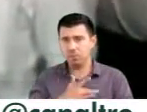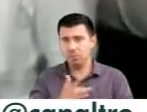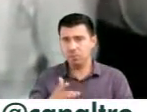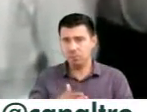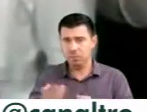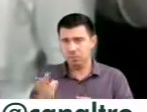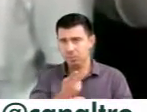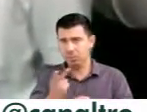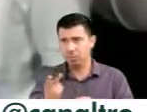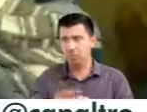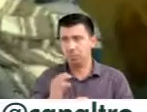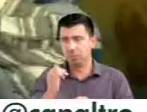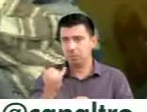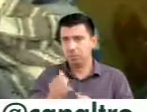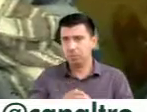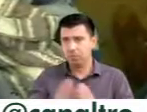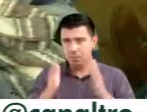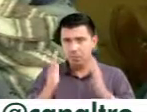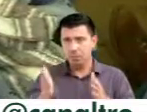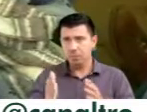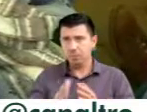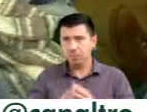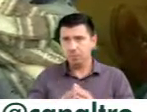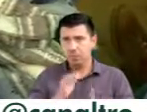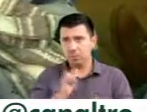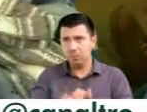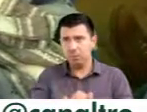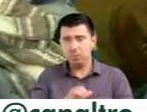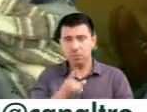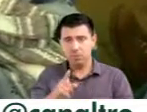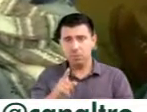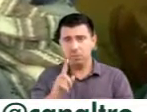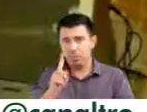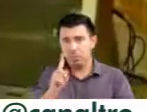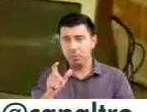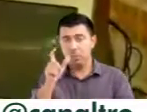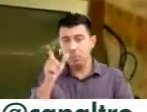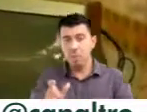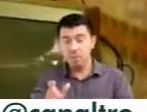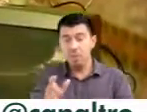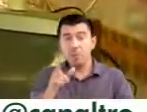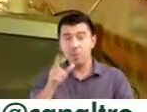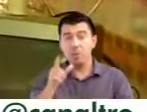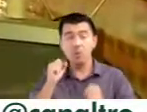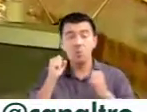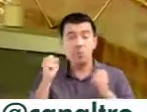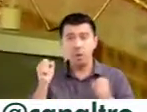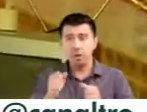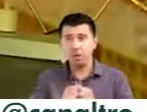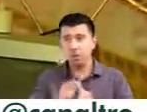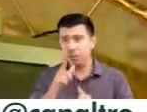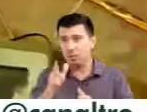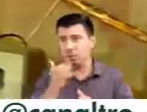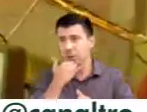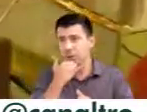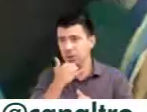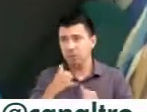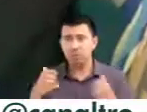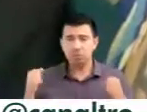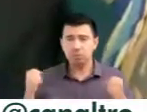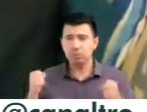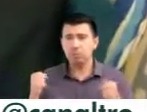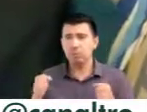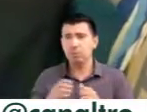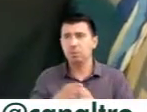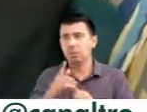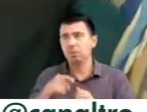se sacó adelante esta iniciativa. Por otro lado, el mismo sábado, uno de los huelguistas sufrió una crisis de depresión que lo obligó a retirarse, mientras el resto,